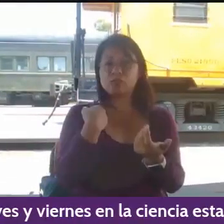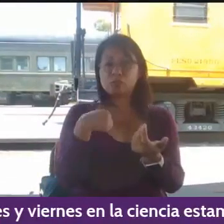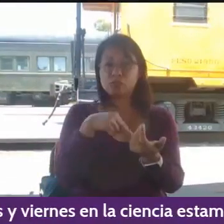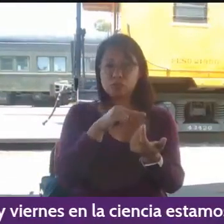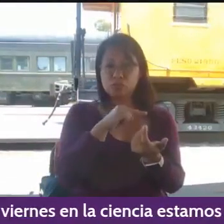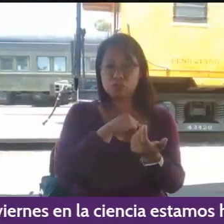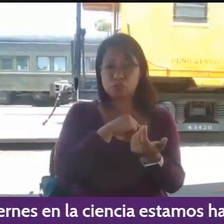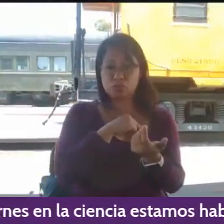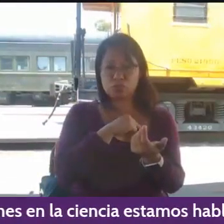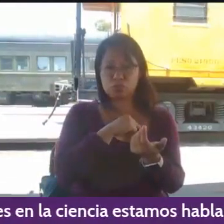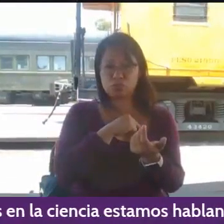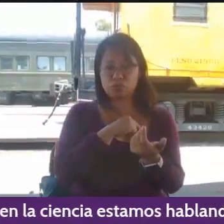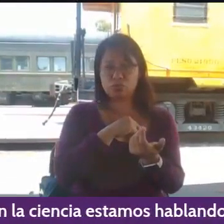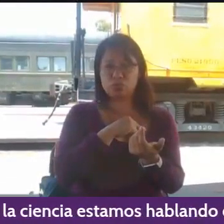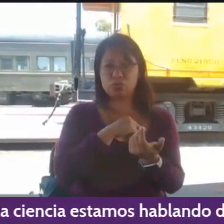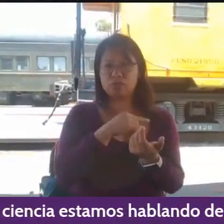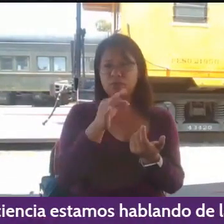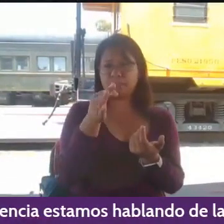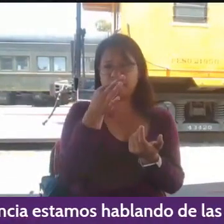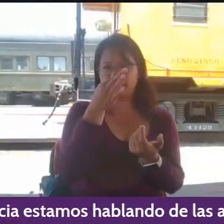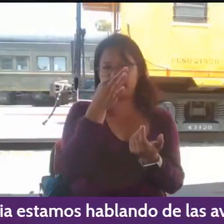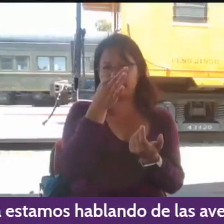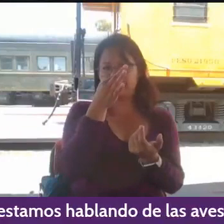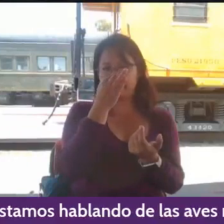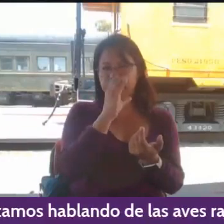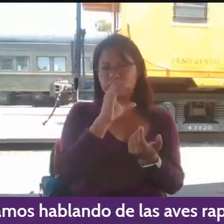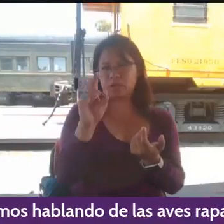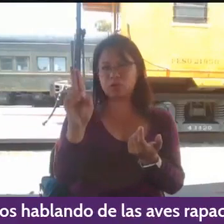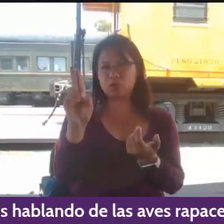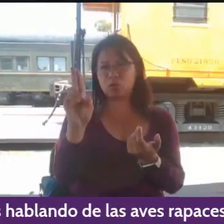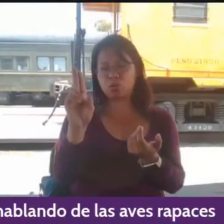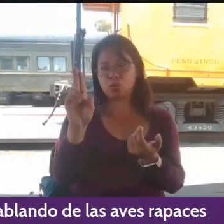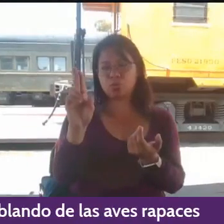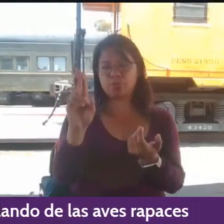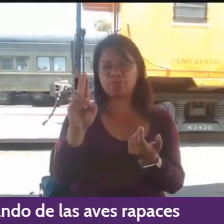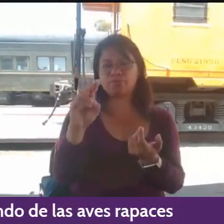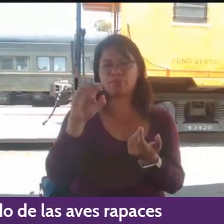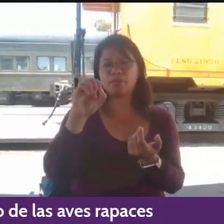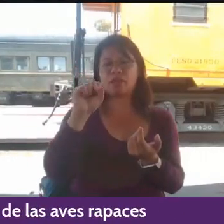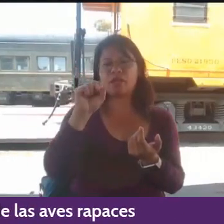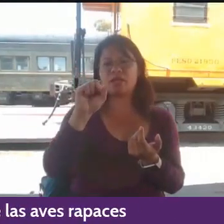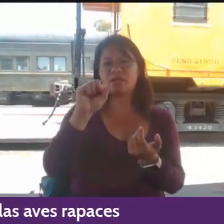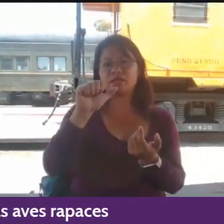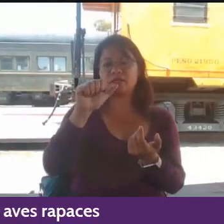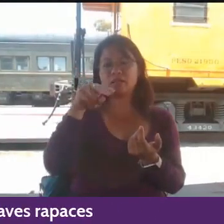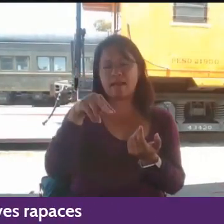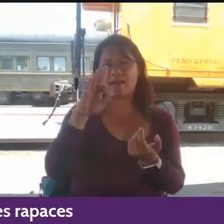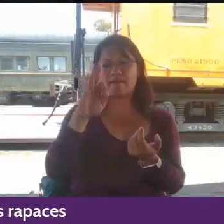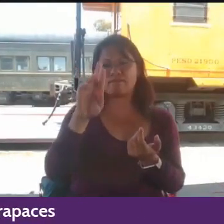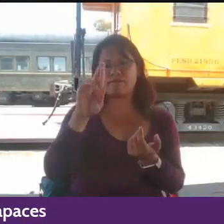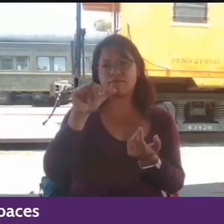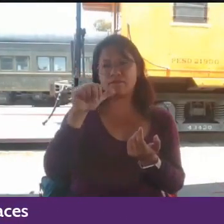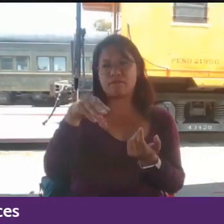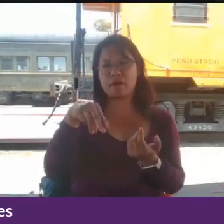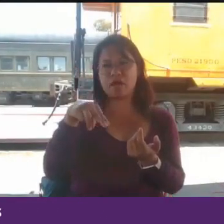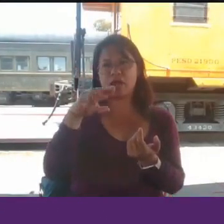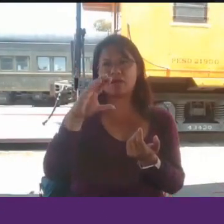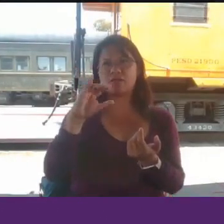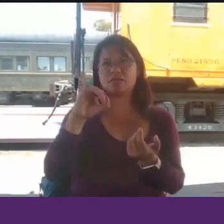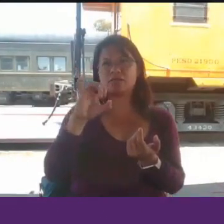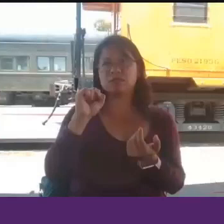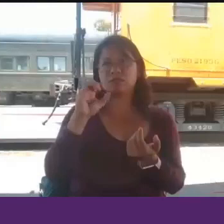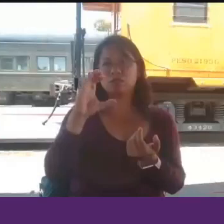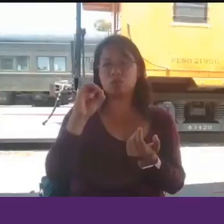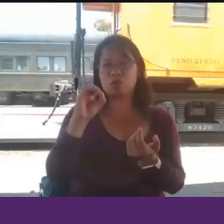localizados cerca de Ciudad Universitaria, en San Francisco, Totonihuacán. Pero ahí en esos casos te encuentras un animal